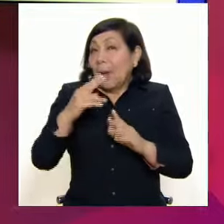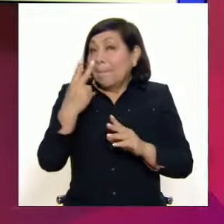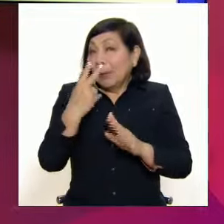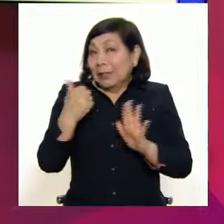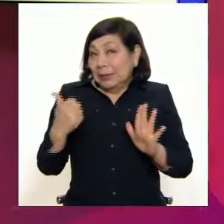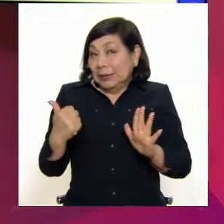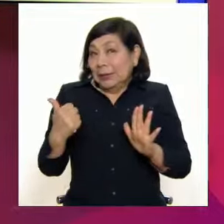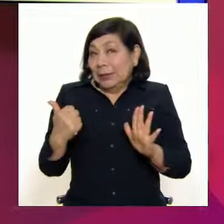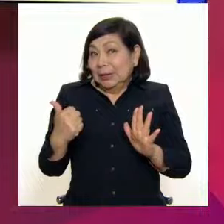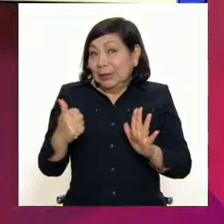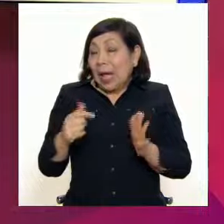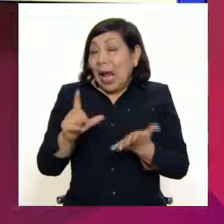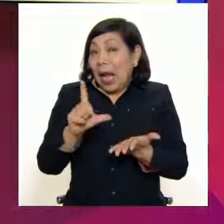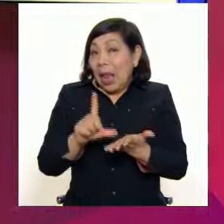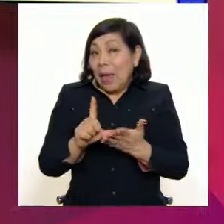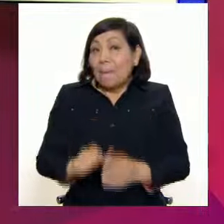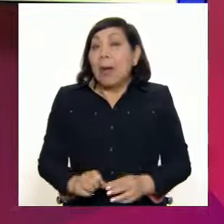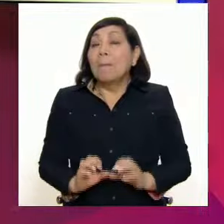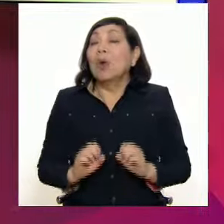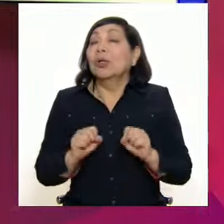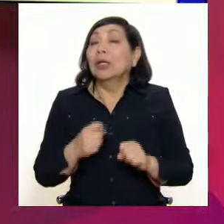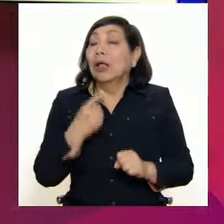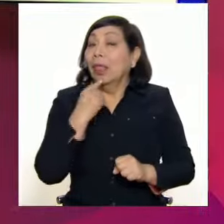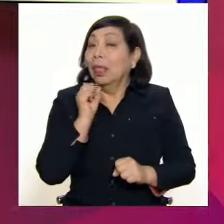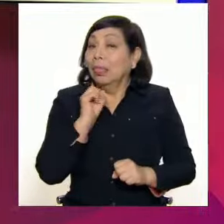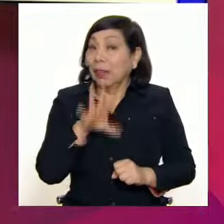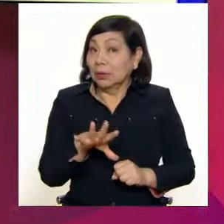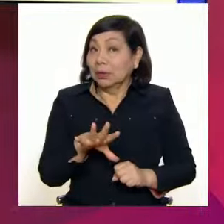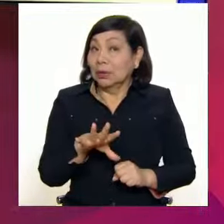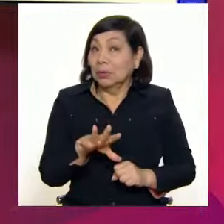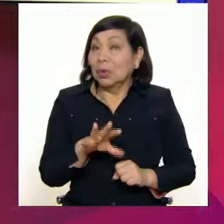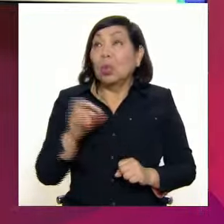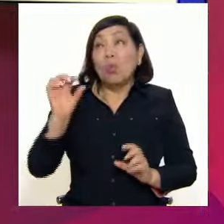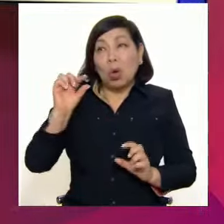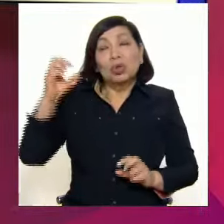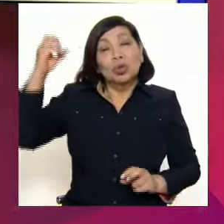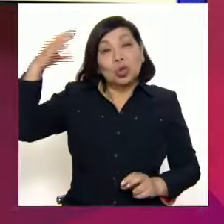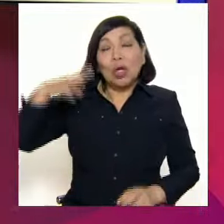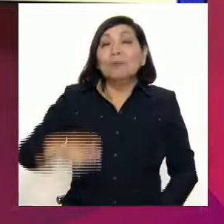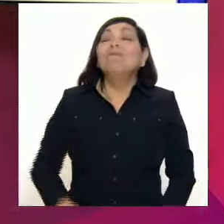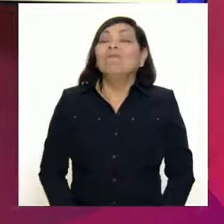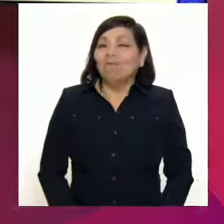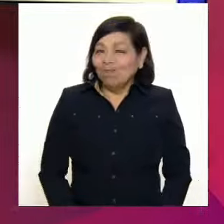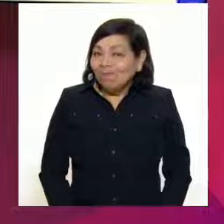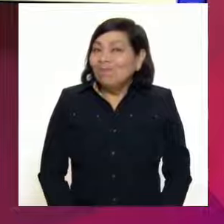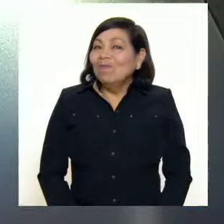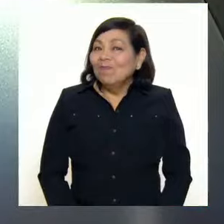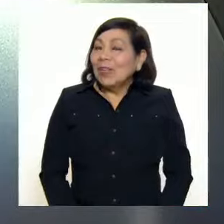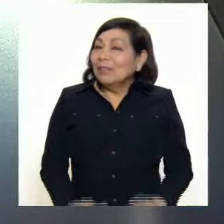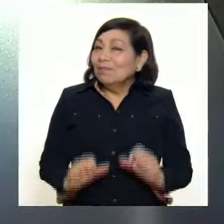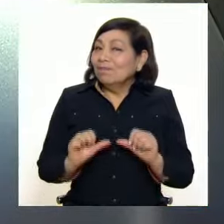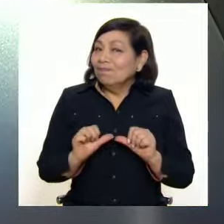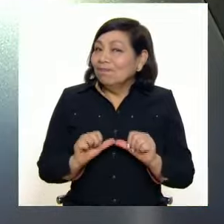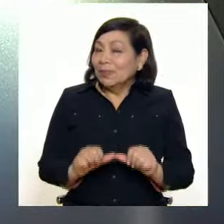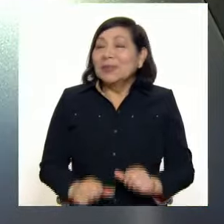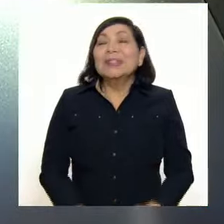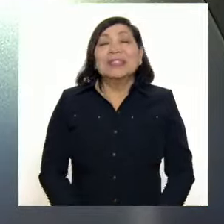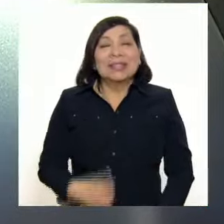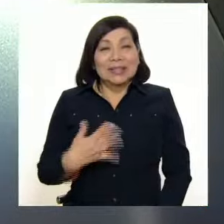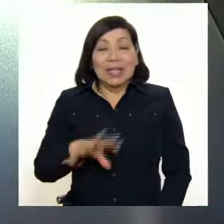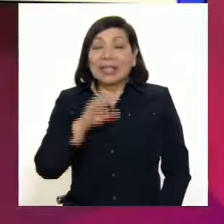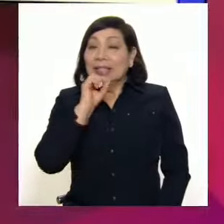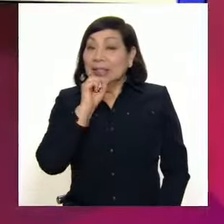26 grados en lo que es la zona de Lima Norte, por lo mismo que hemos estado presentando brillo solar. Uh-huh. ¿Se viene entonces, se mantienen esas temperaturas? Ya